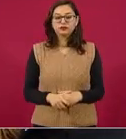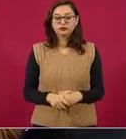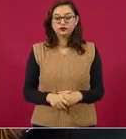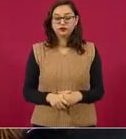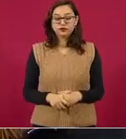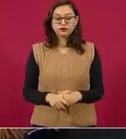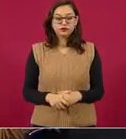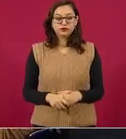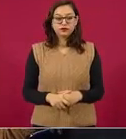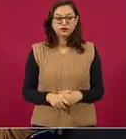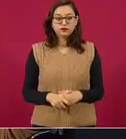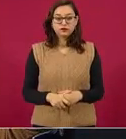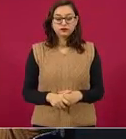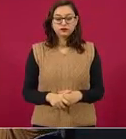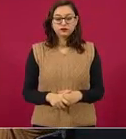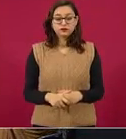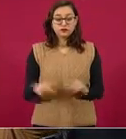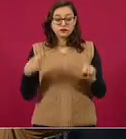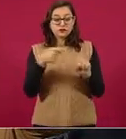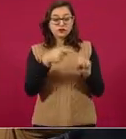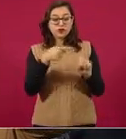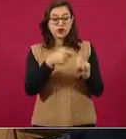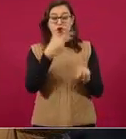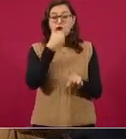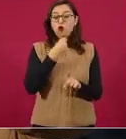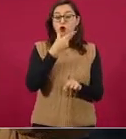tiene ingresos como periodista